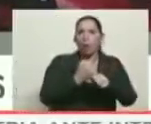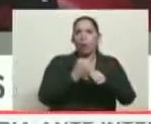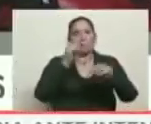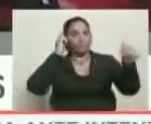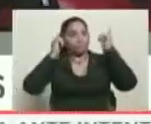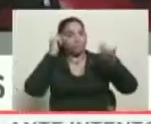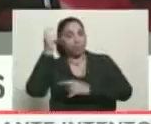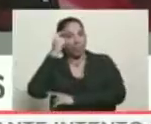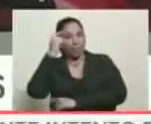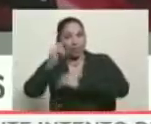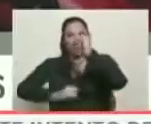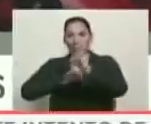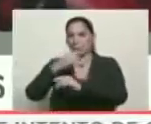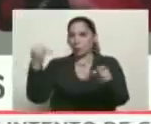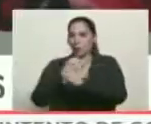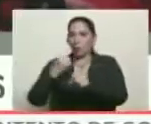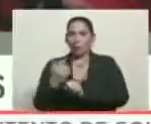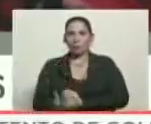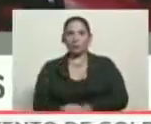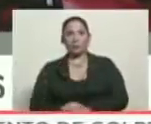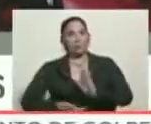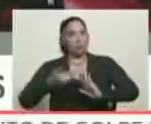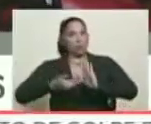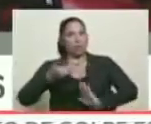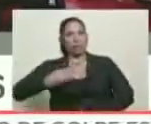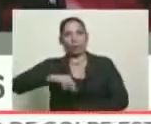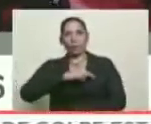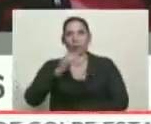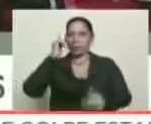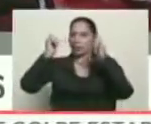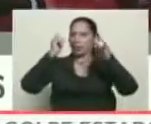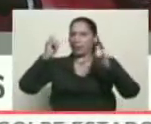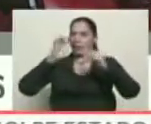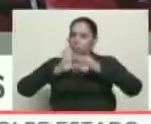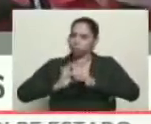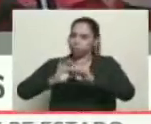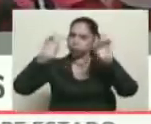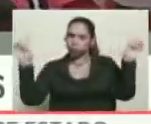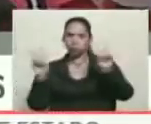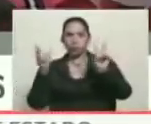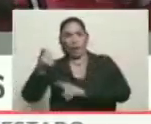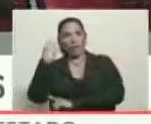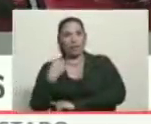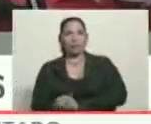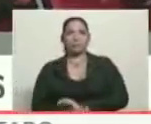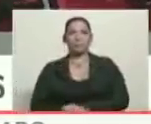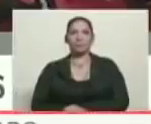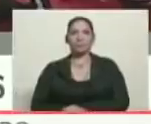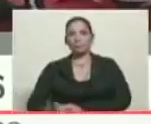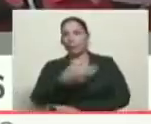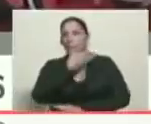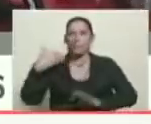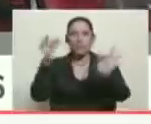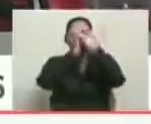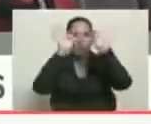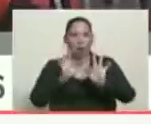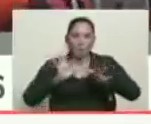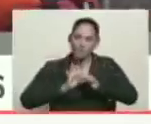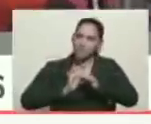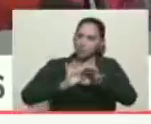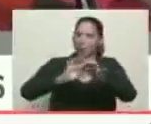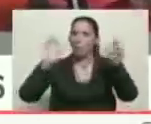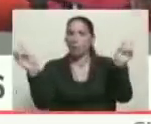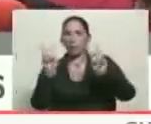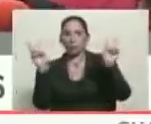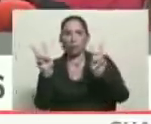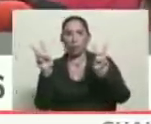celebrando este día que para nosotros es fundamental, celebrando y consolidando la victoria del día de ayer. Y qué mejor manera de consolidar una victoria